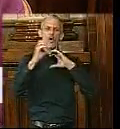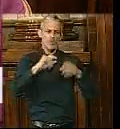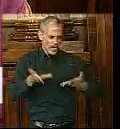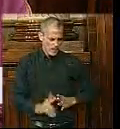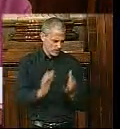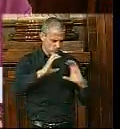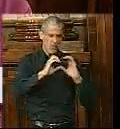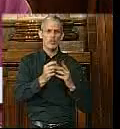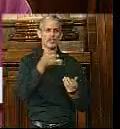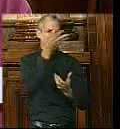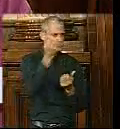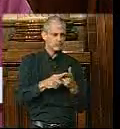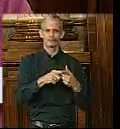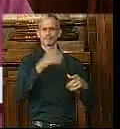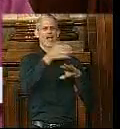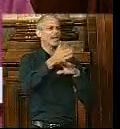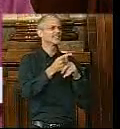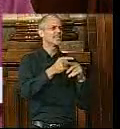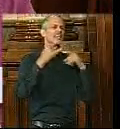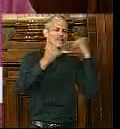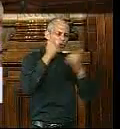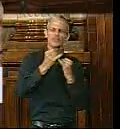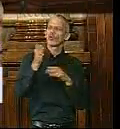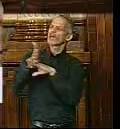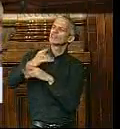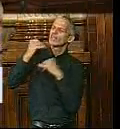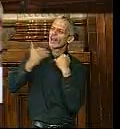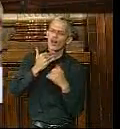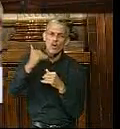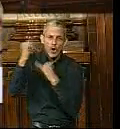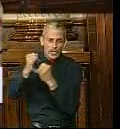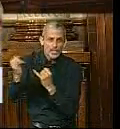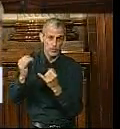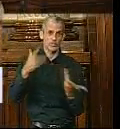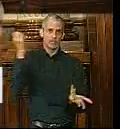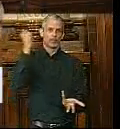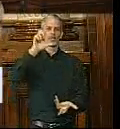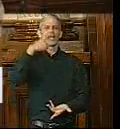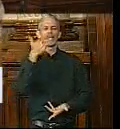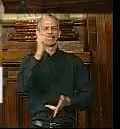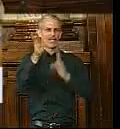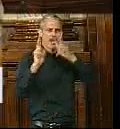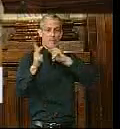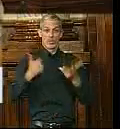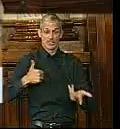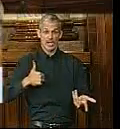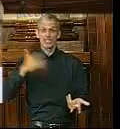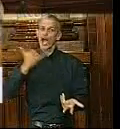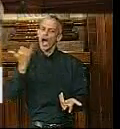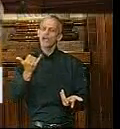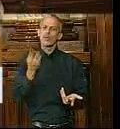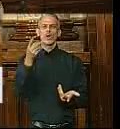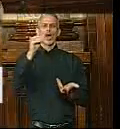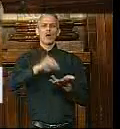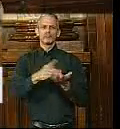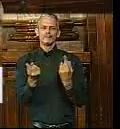acceder a los libros, acceder a información. Qué importante que es entonces que la lengua de señas argentina tenga un peso más